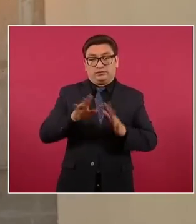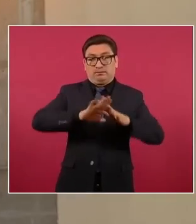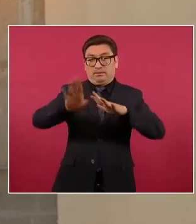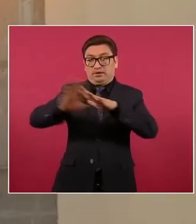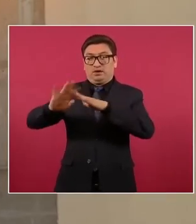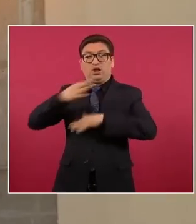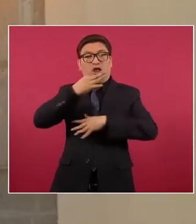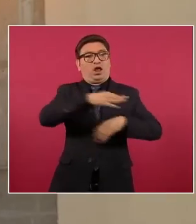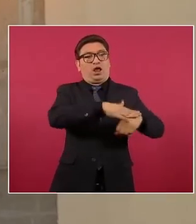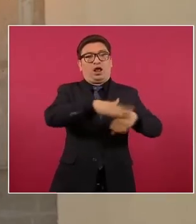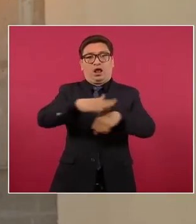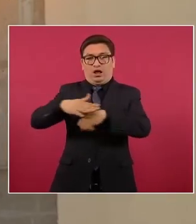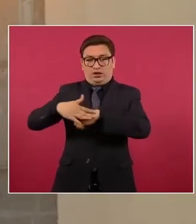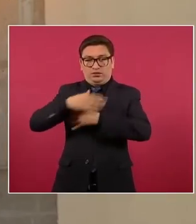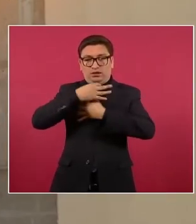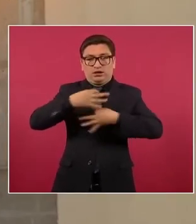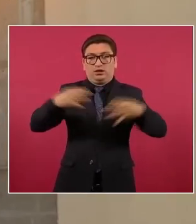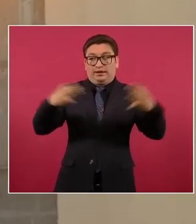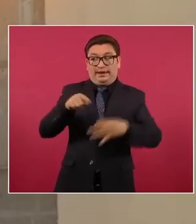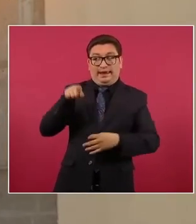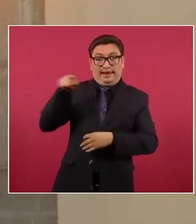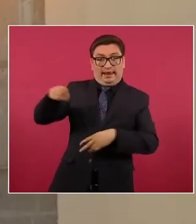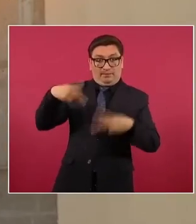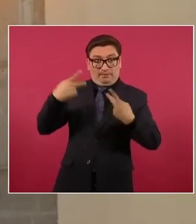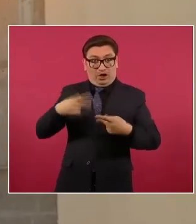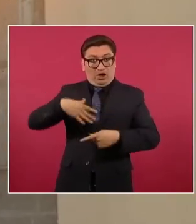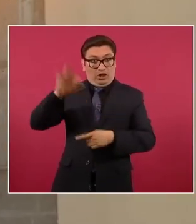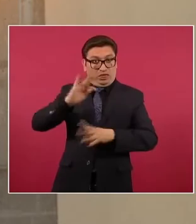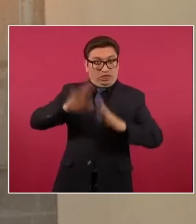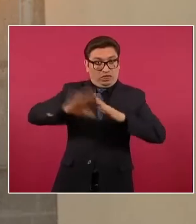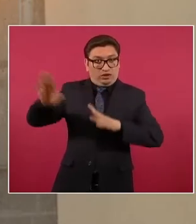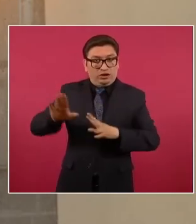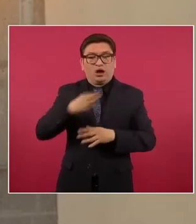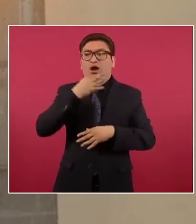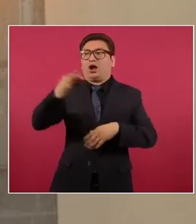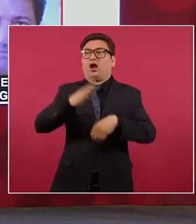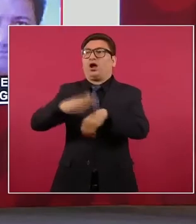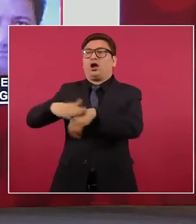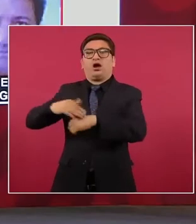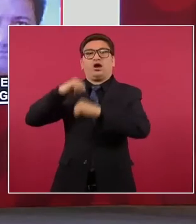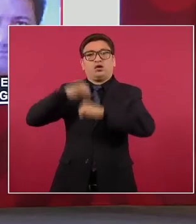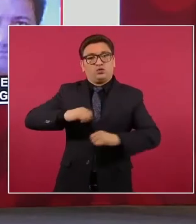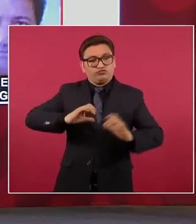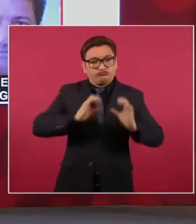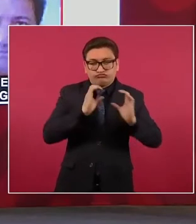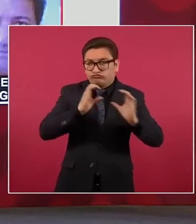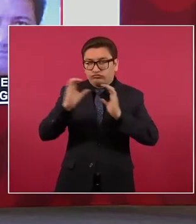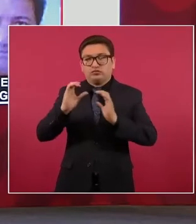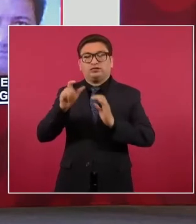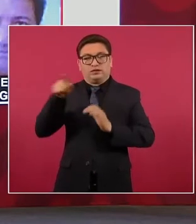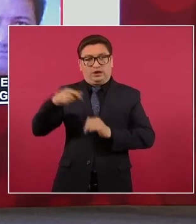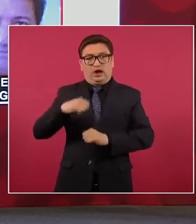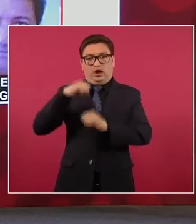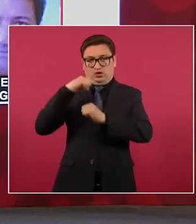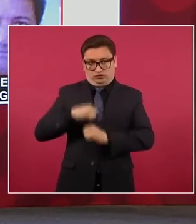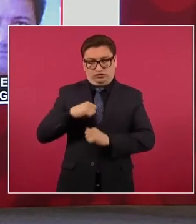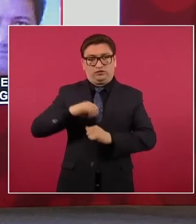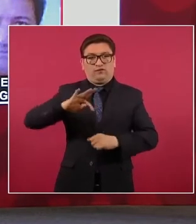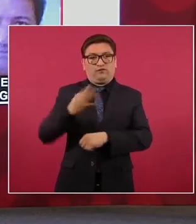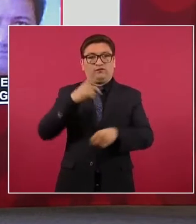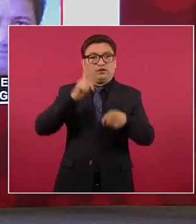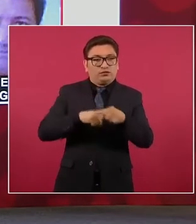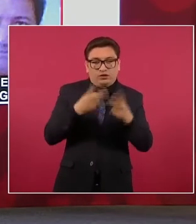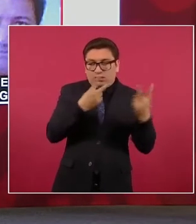alerta migratoria contra el presunto homicida. Se ha alertado a las autoridades federales de migración. Estar